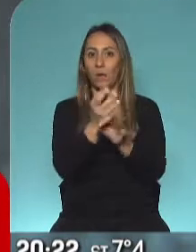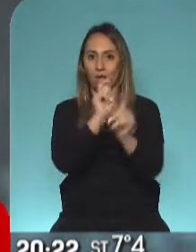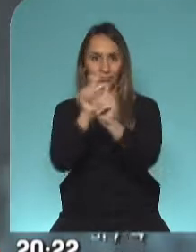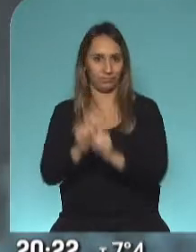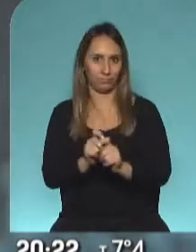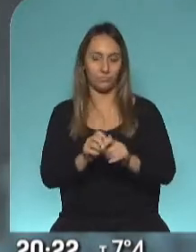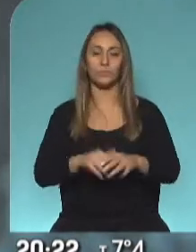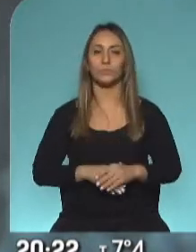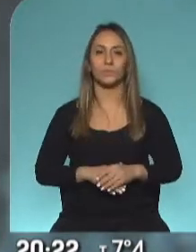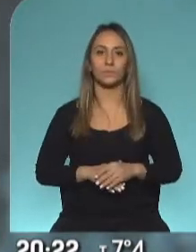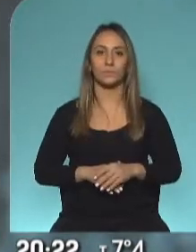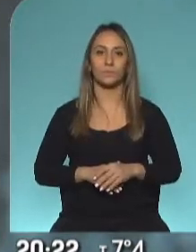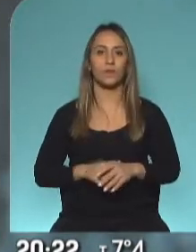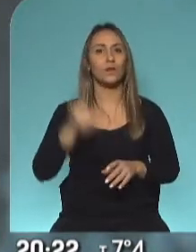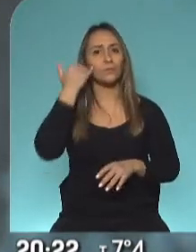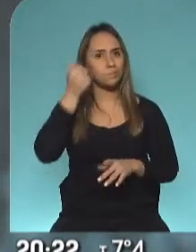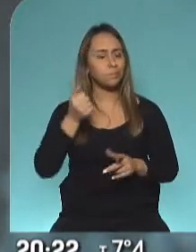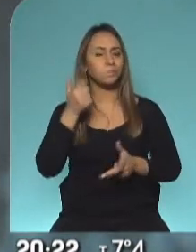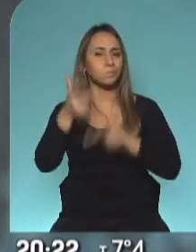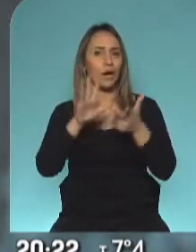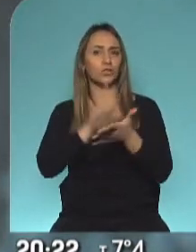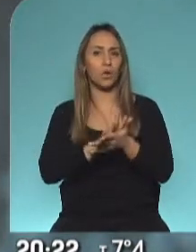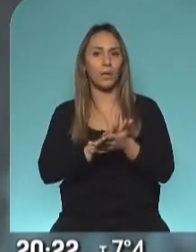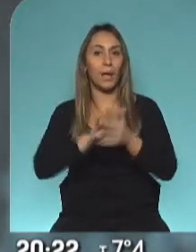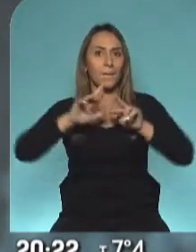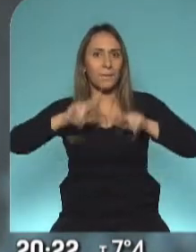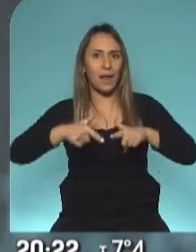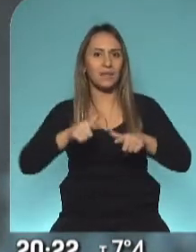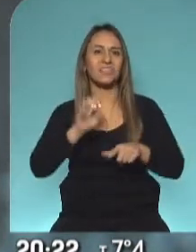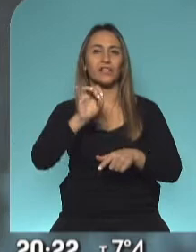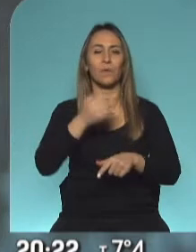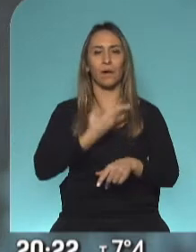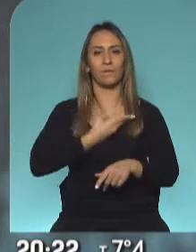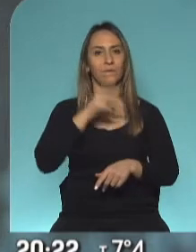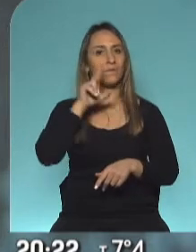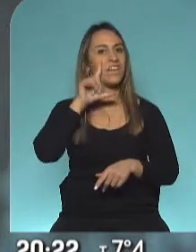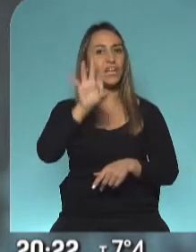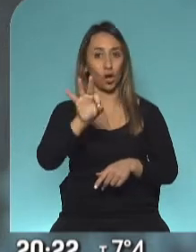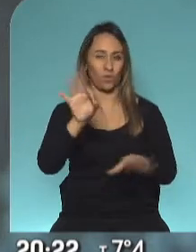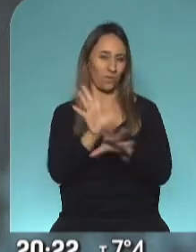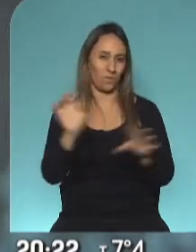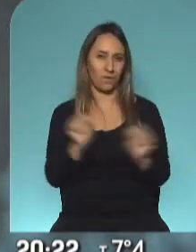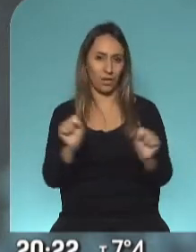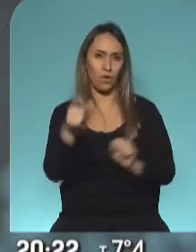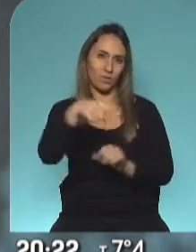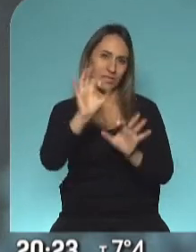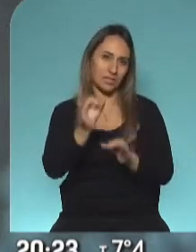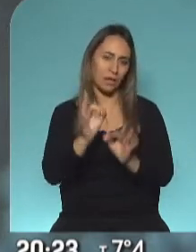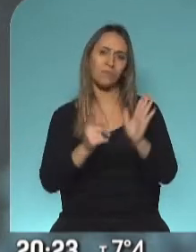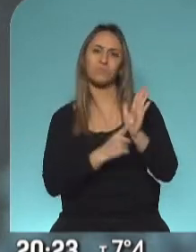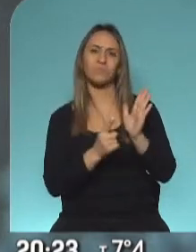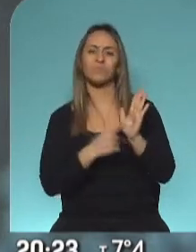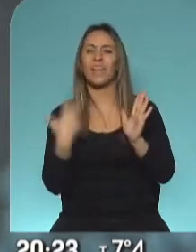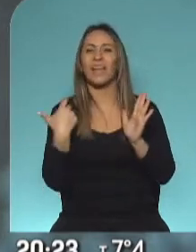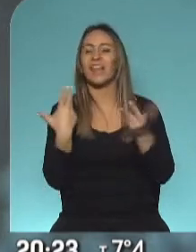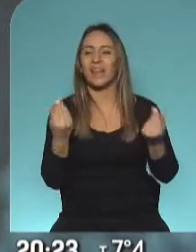ya hemos hablado del operativo frío en la ciudad de buenos aires ya ustedes saben a reglas generales se acierta de qué se trata